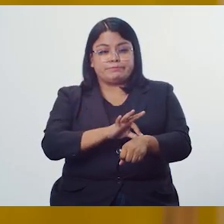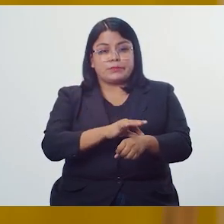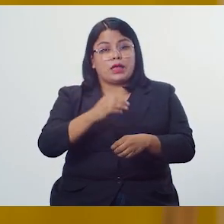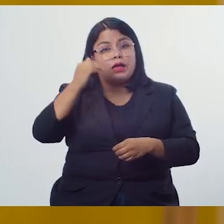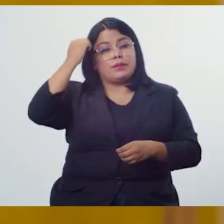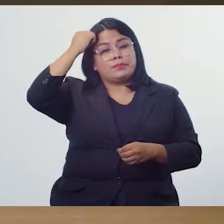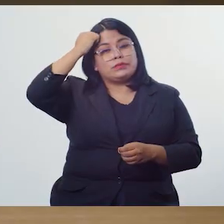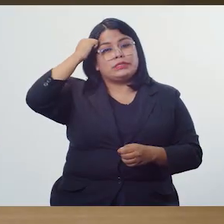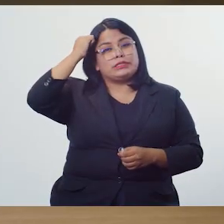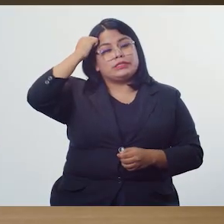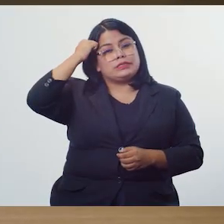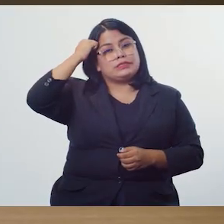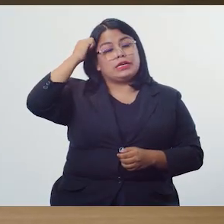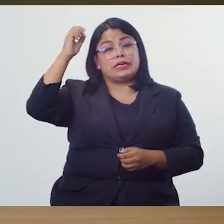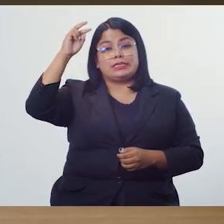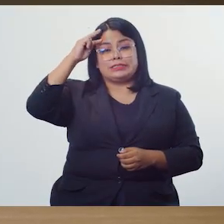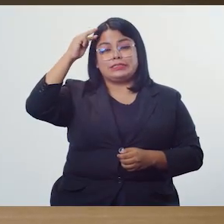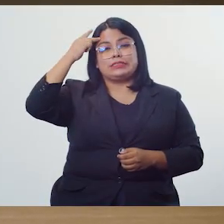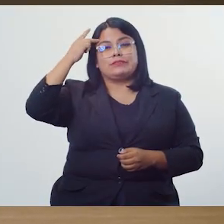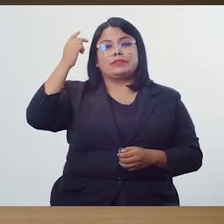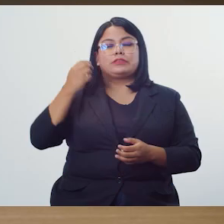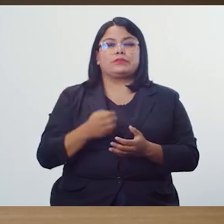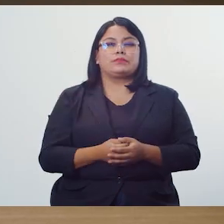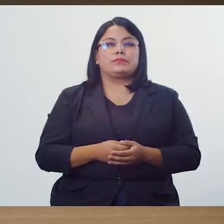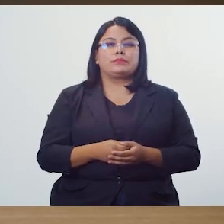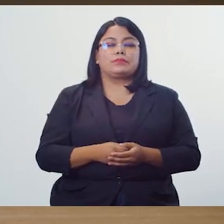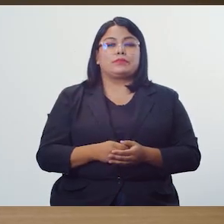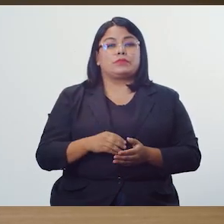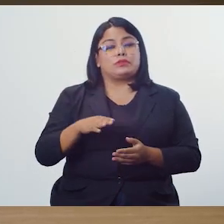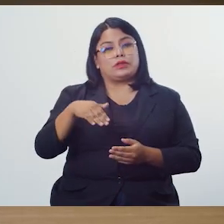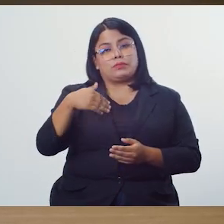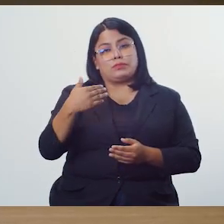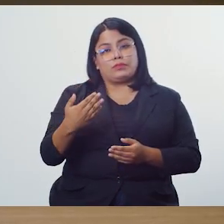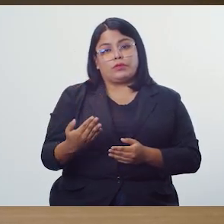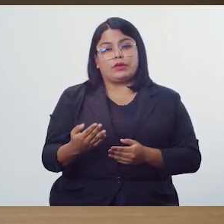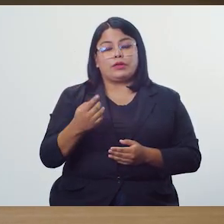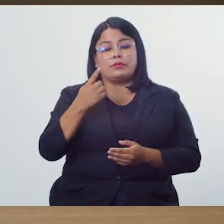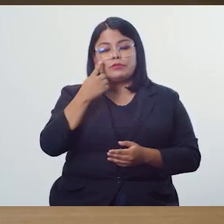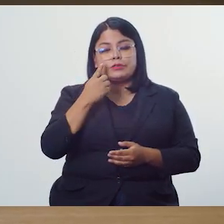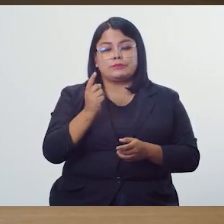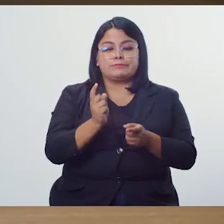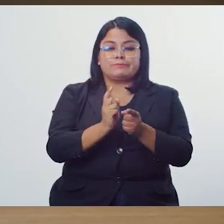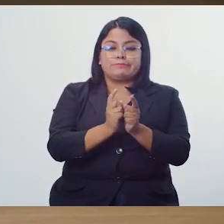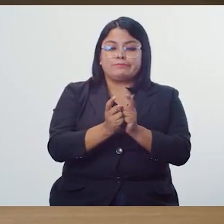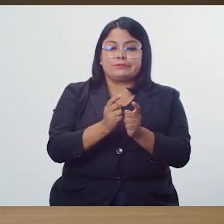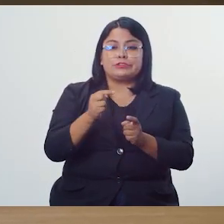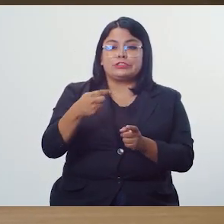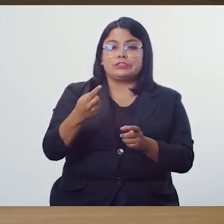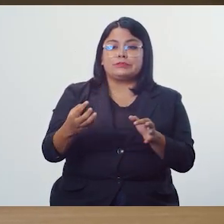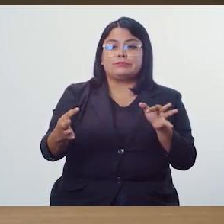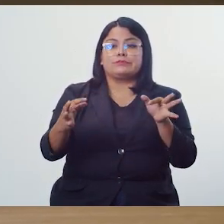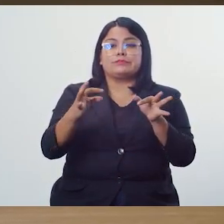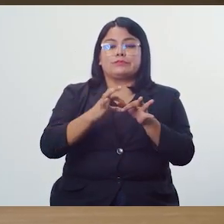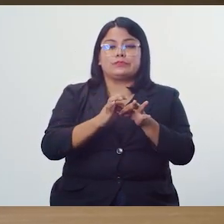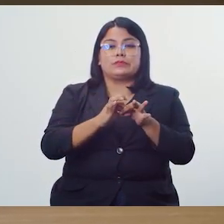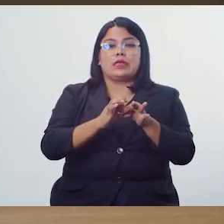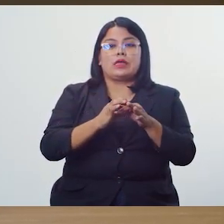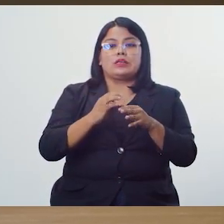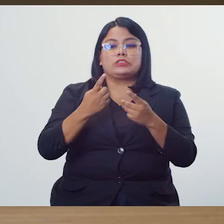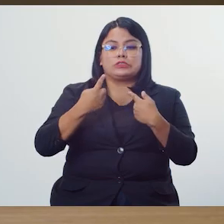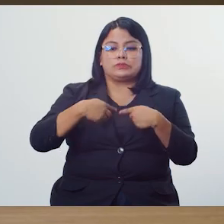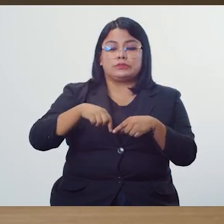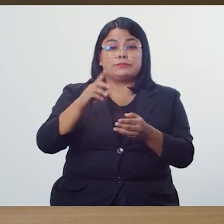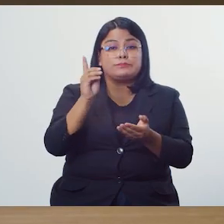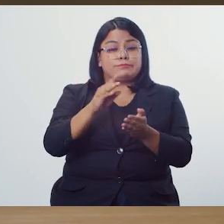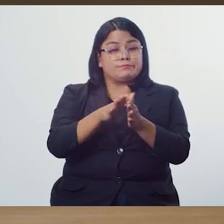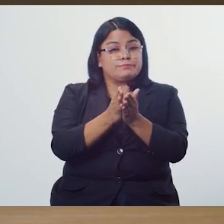experiencia de aprendizaje es significativa. De ahí que, relacionándolo siempre con la secuencia didáctica de nuestro